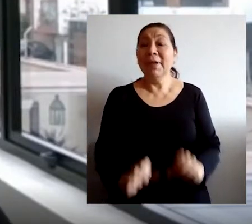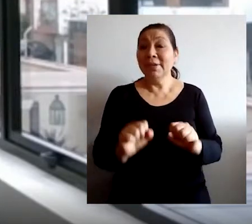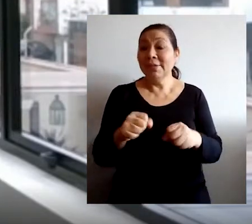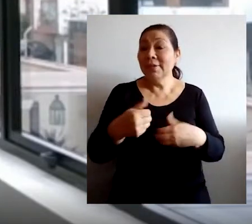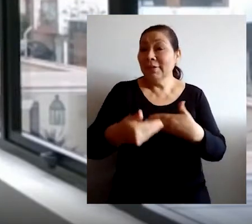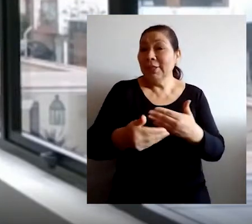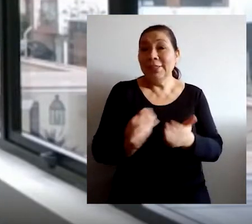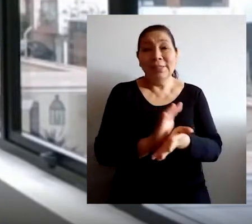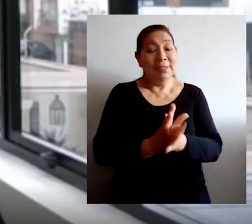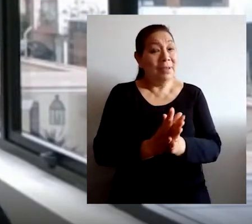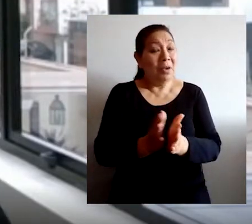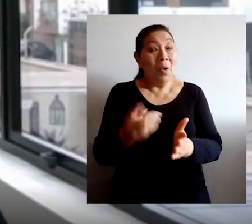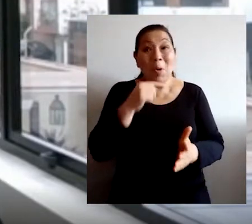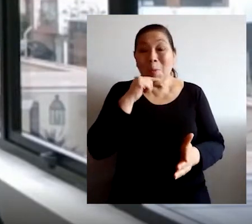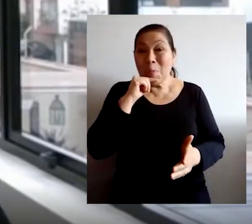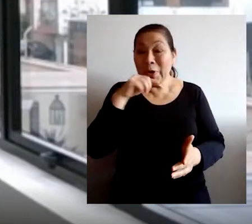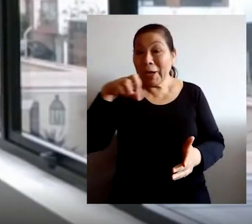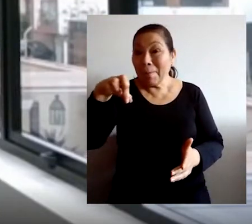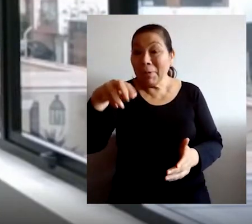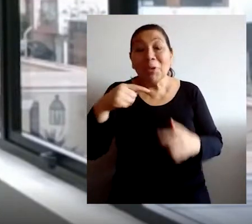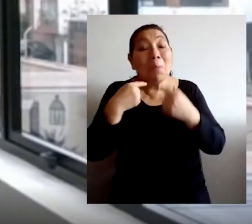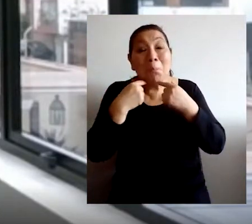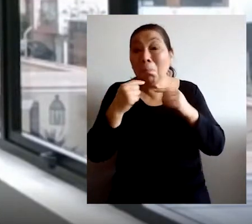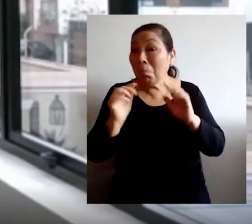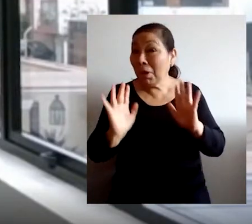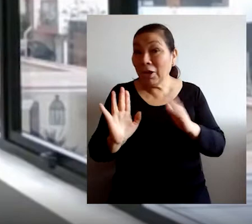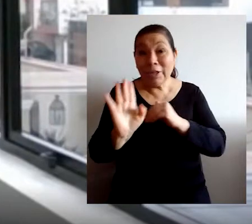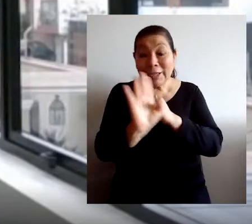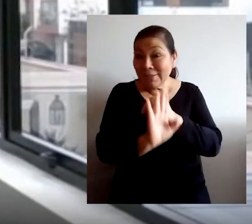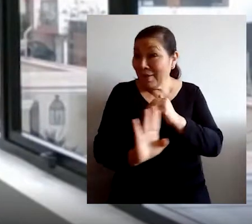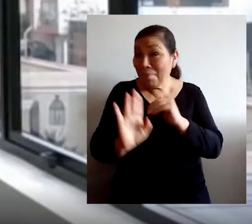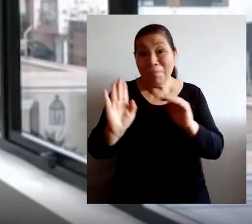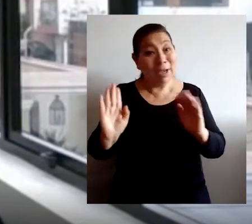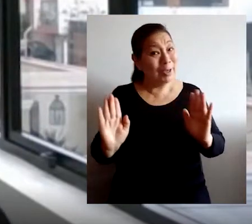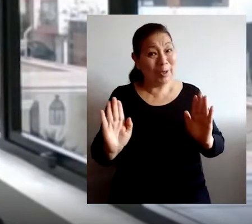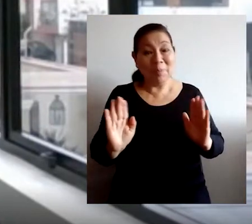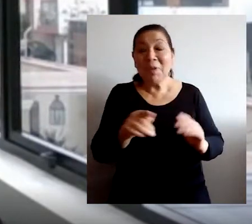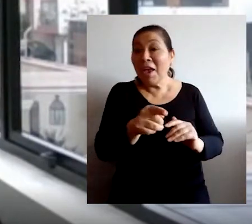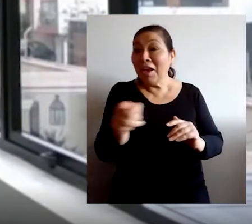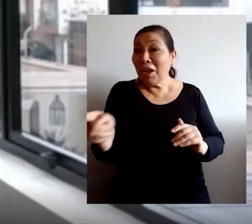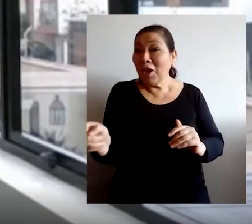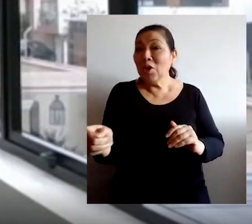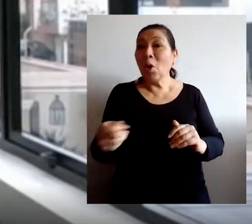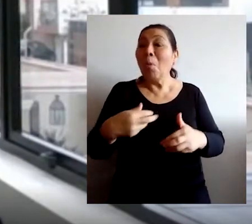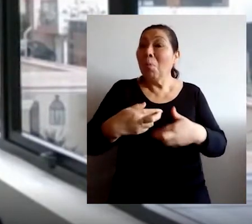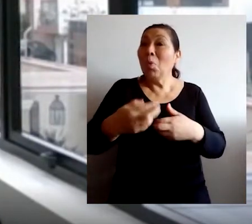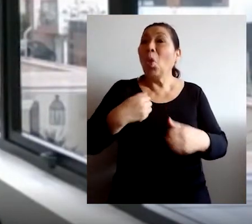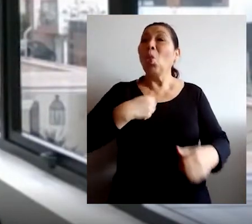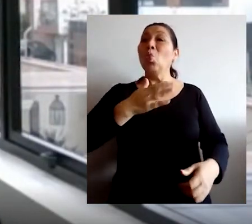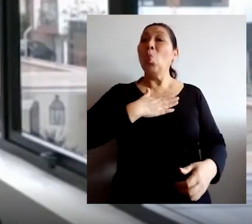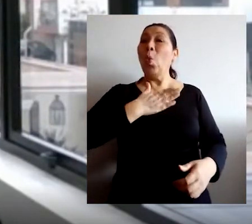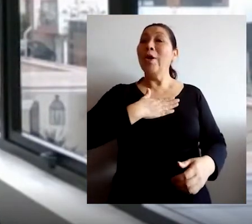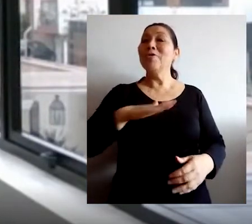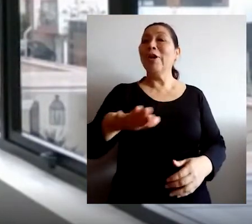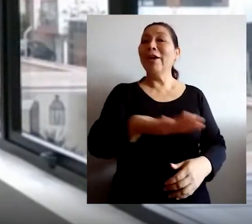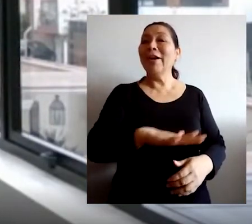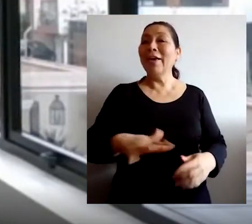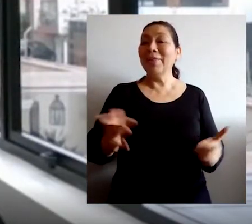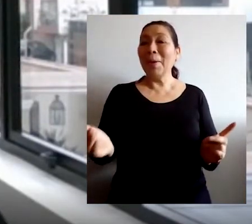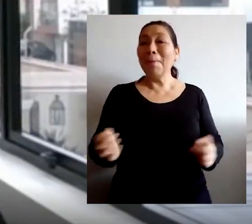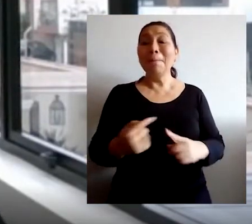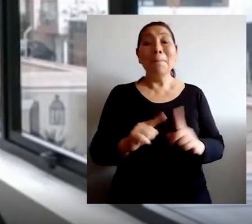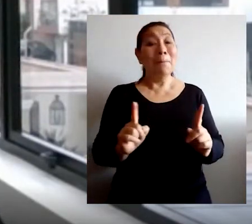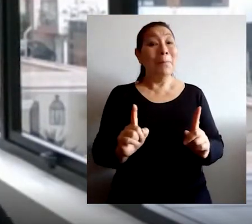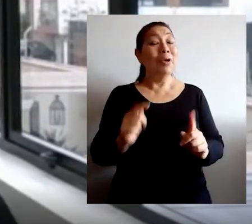en este proceso mi patrocinada perdiera este amparo? Ellos seguirán pues como posesionarios. Y si